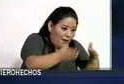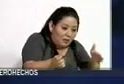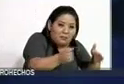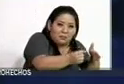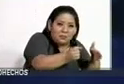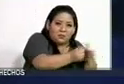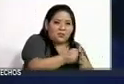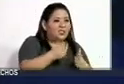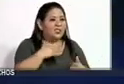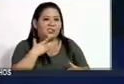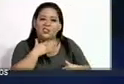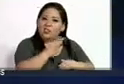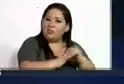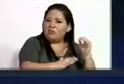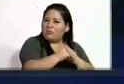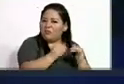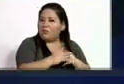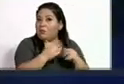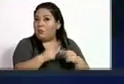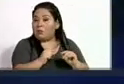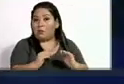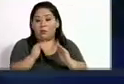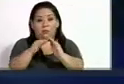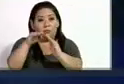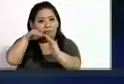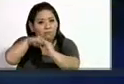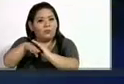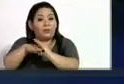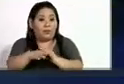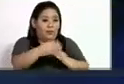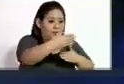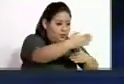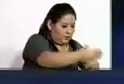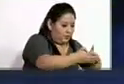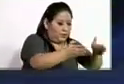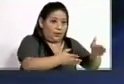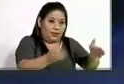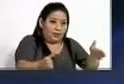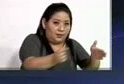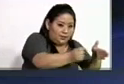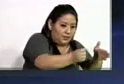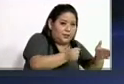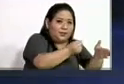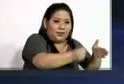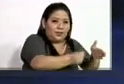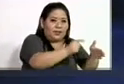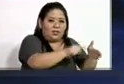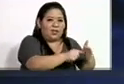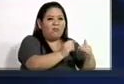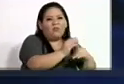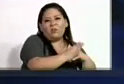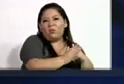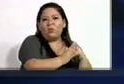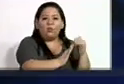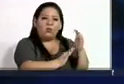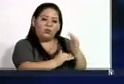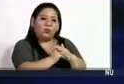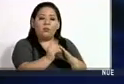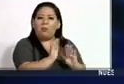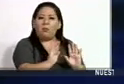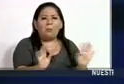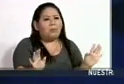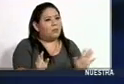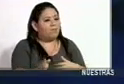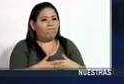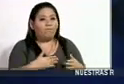que pueda uno tener, pero dentro de estos sitios no es tanto la incomodidad, sino que es